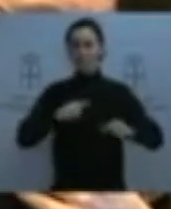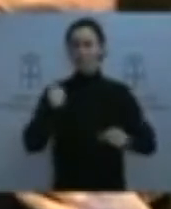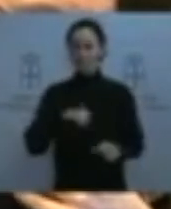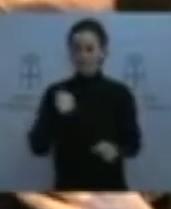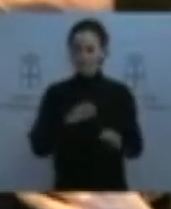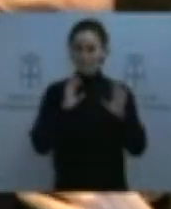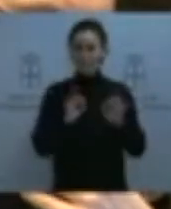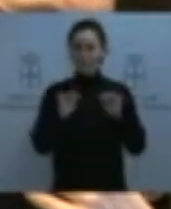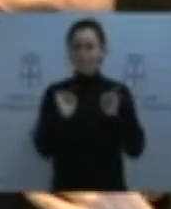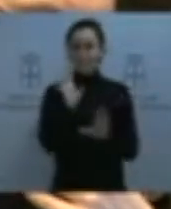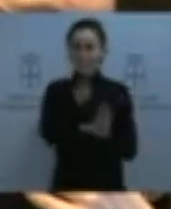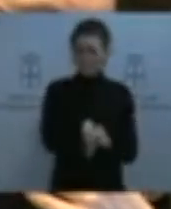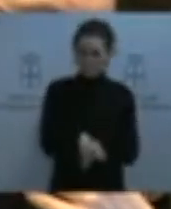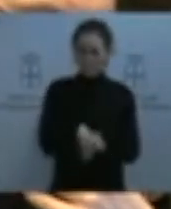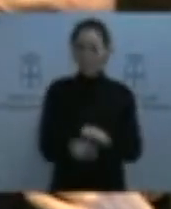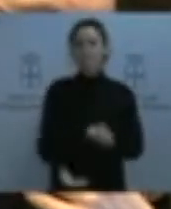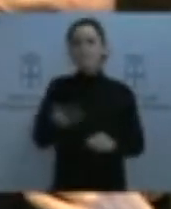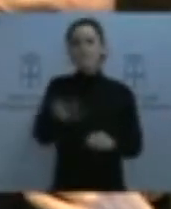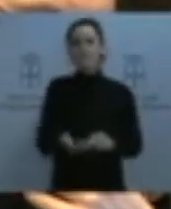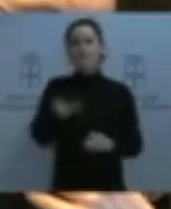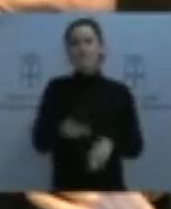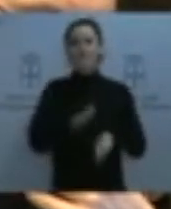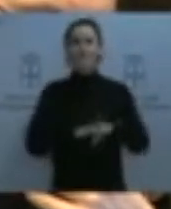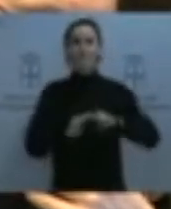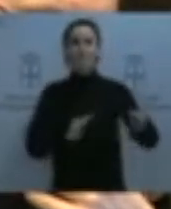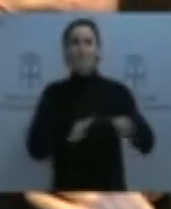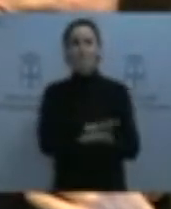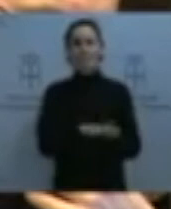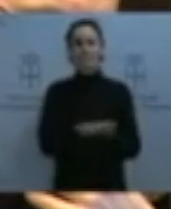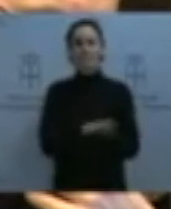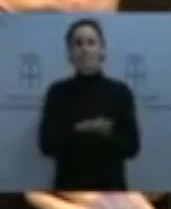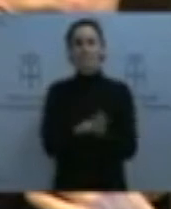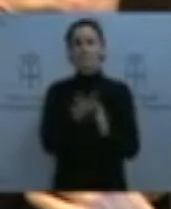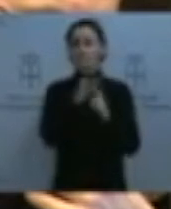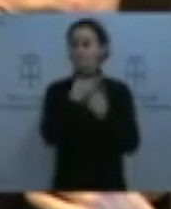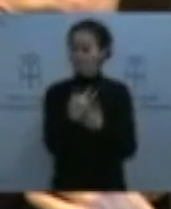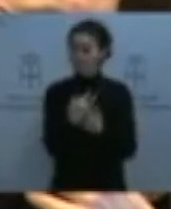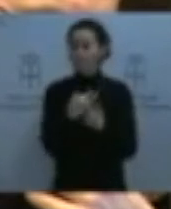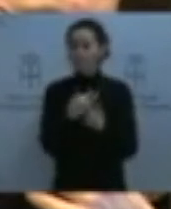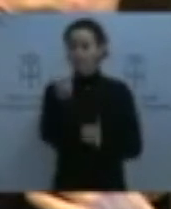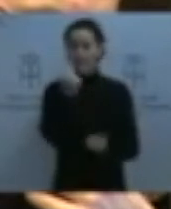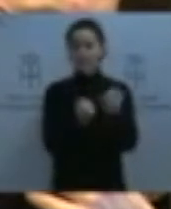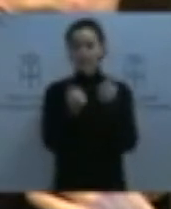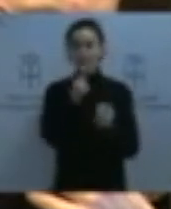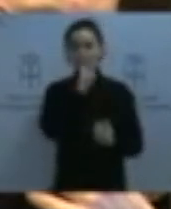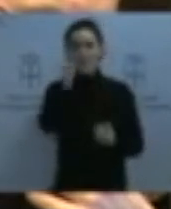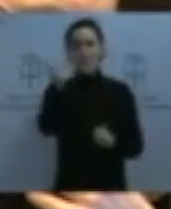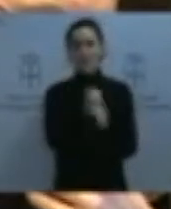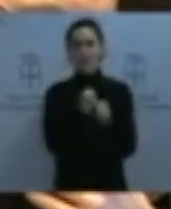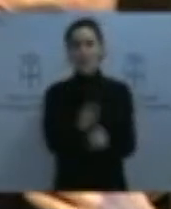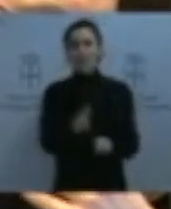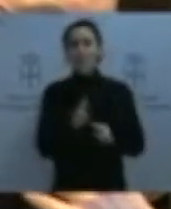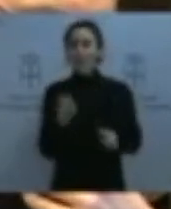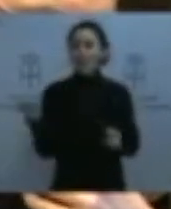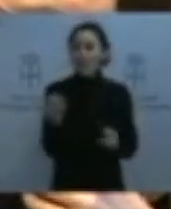tiene unas implicaciones muy grandes en lo que se refiere al estado económico y financiero de Fundación Laboral. Ustedes tienen que contestar, señor consejero.